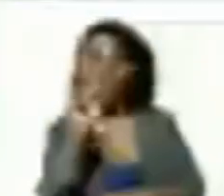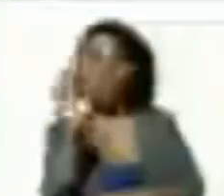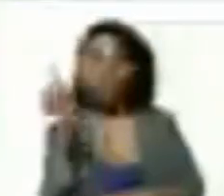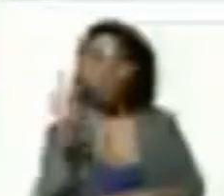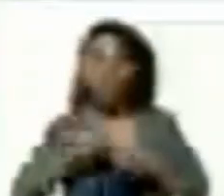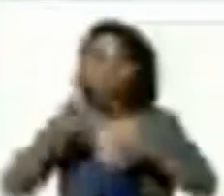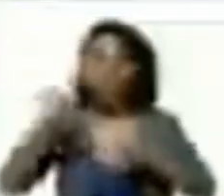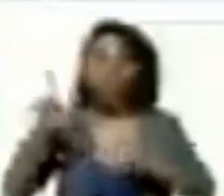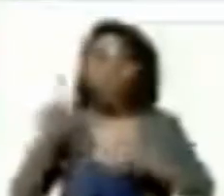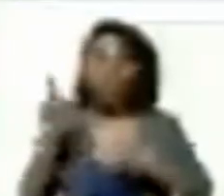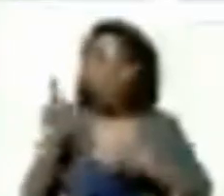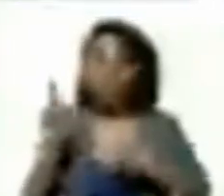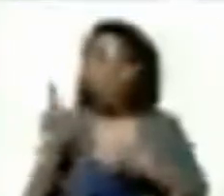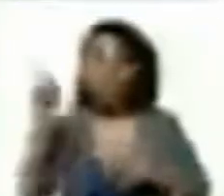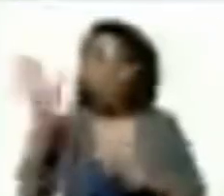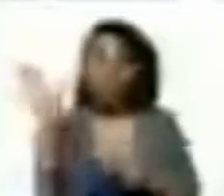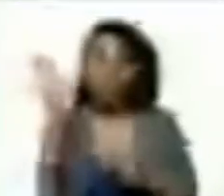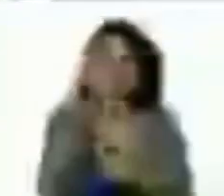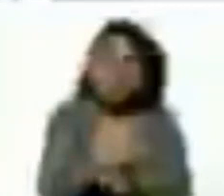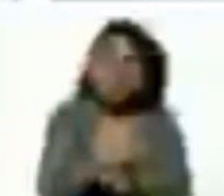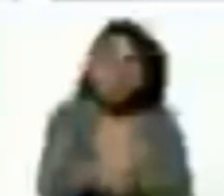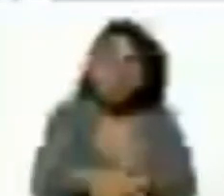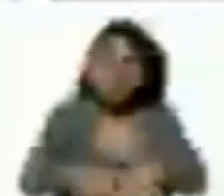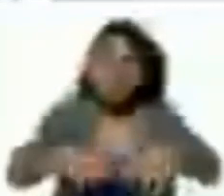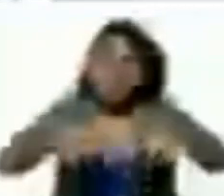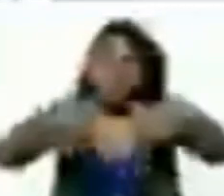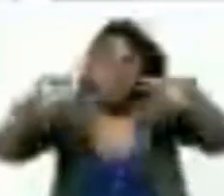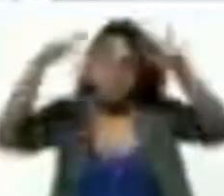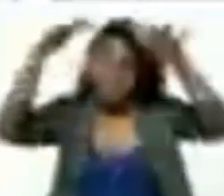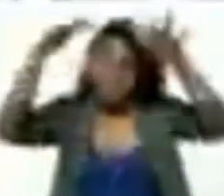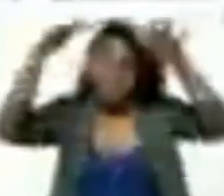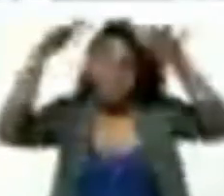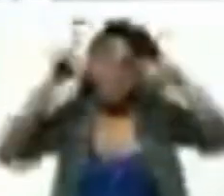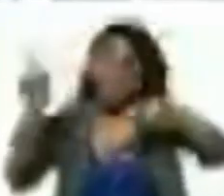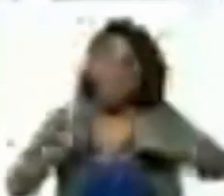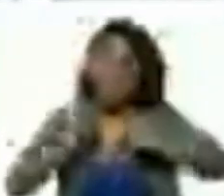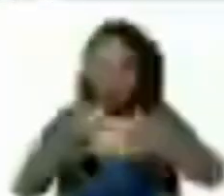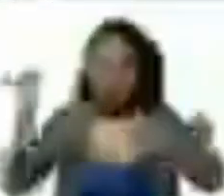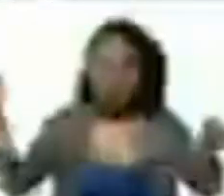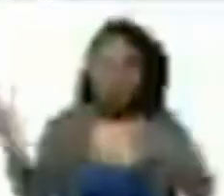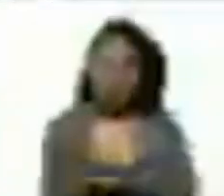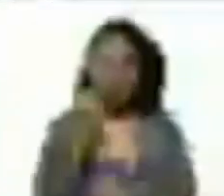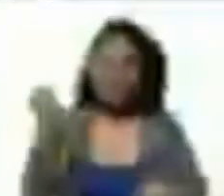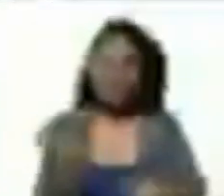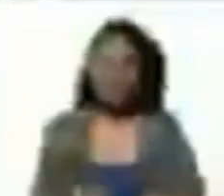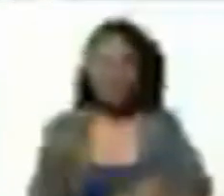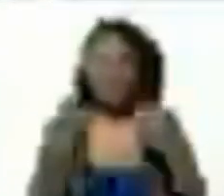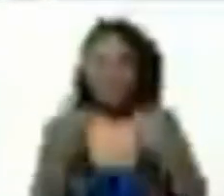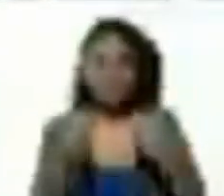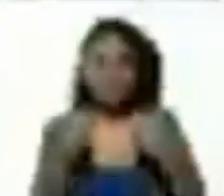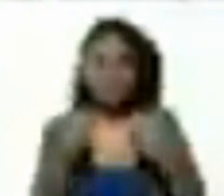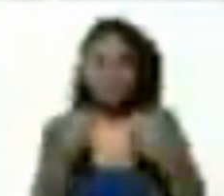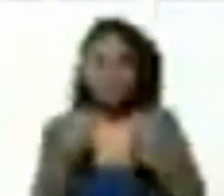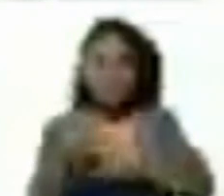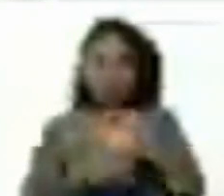energía eléctrica, está tapiada. Ya se empezaron las labores para,